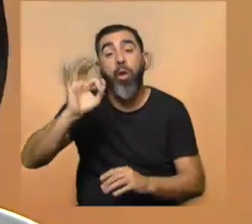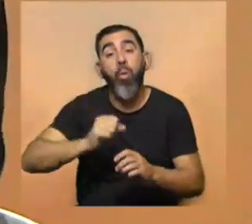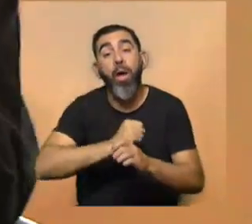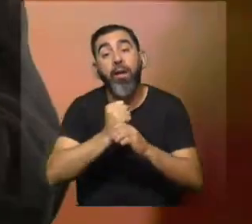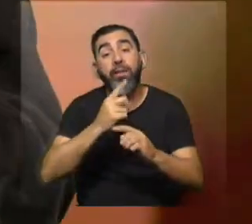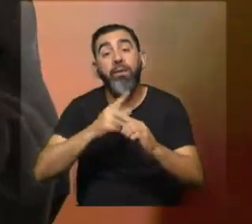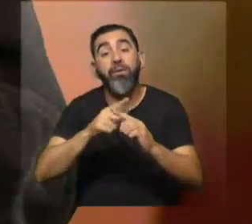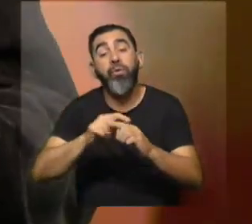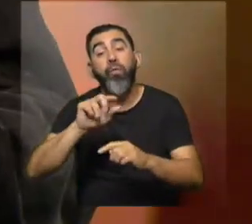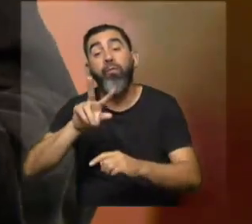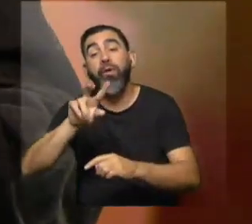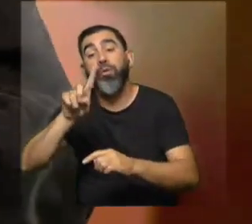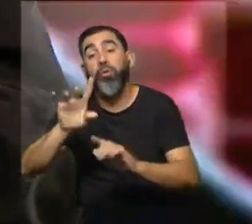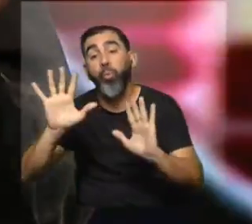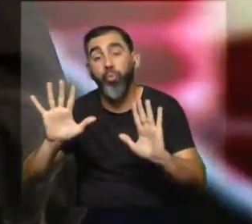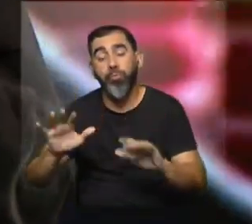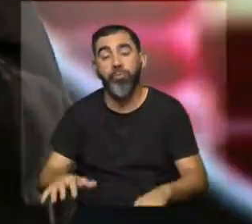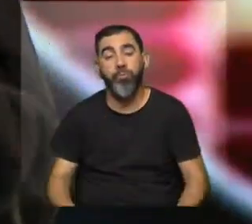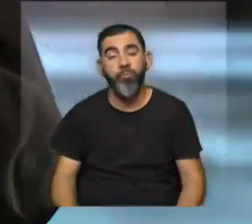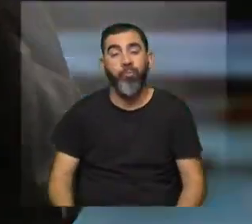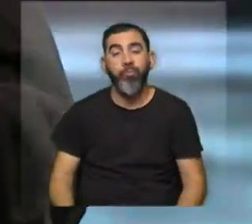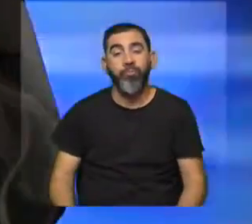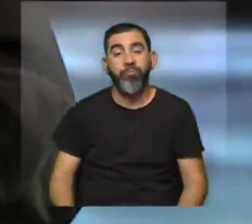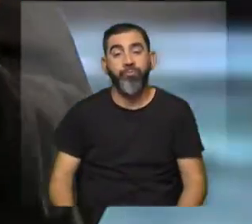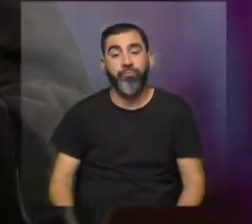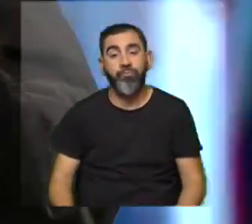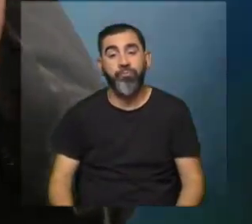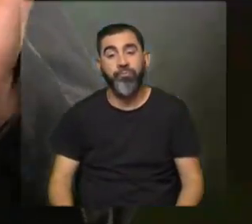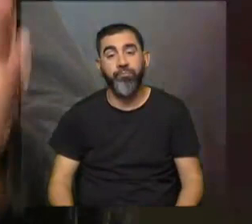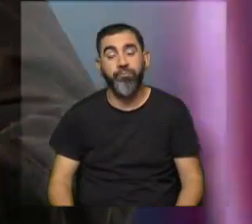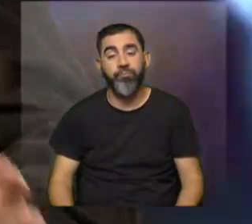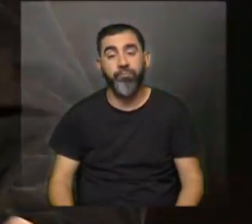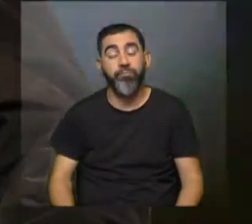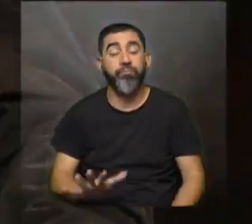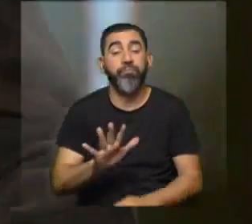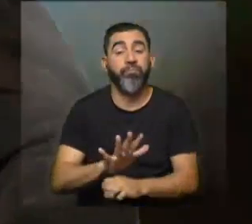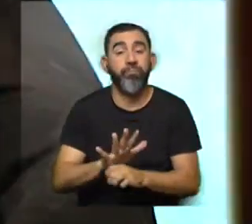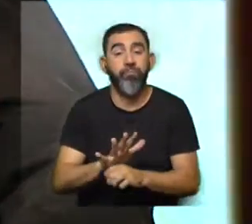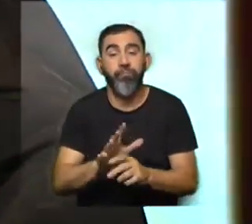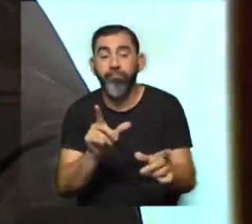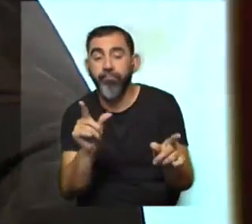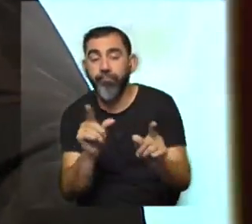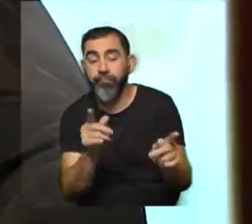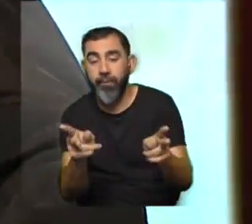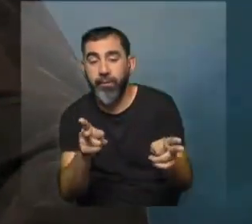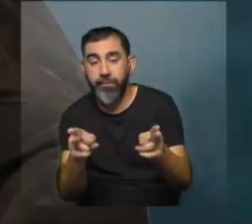siglo XXI, digamos, sería de changüí, llamémosle.